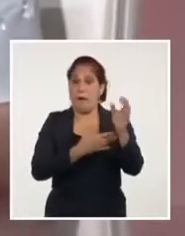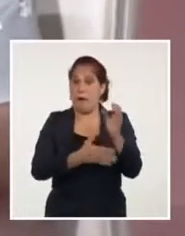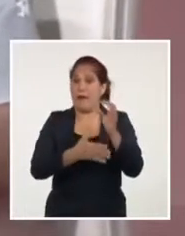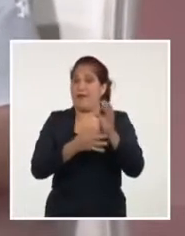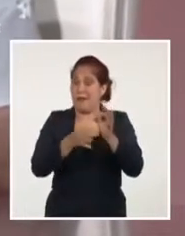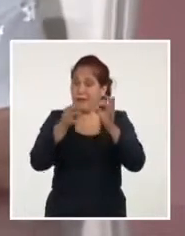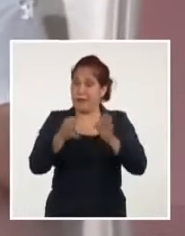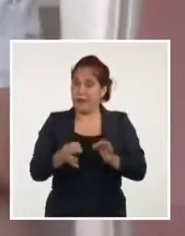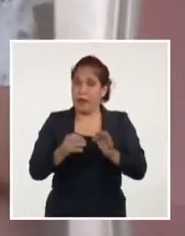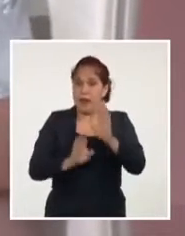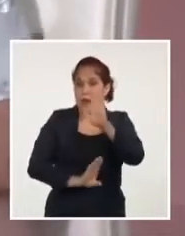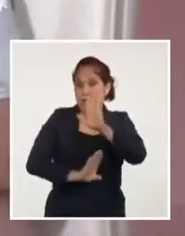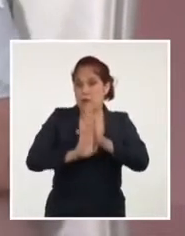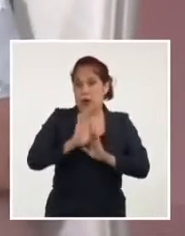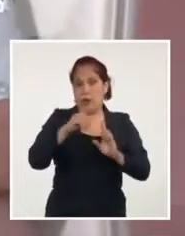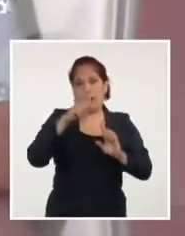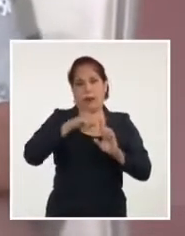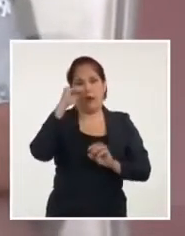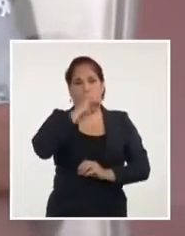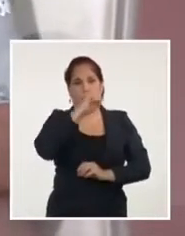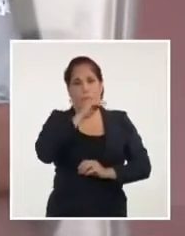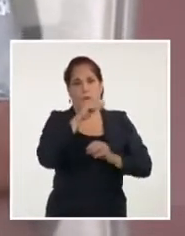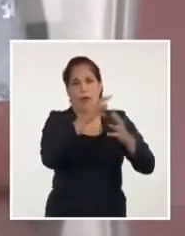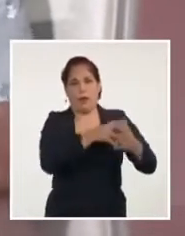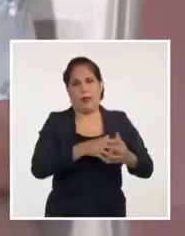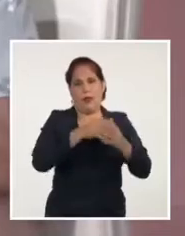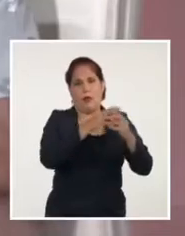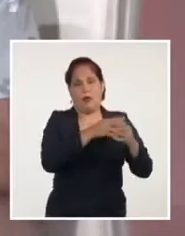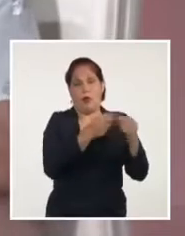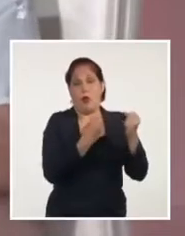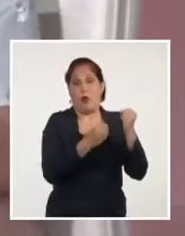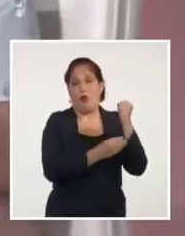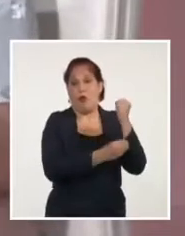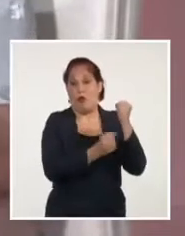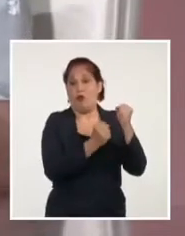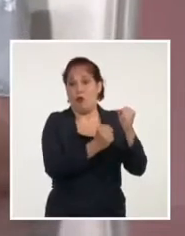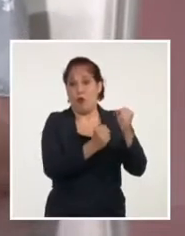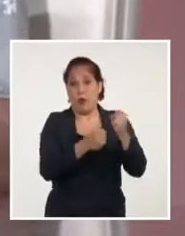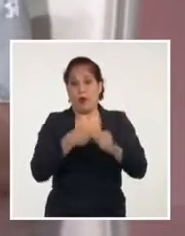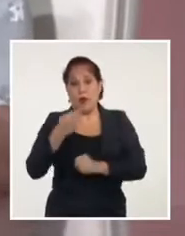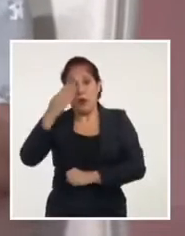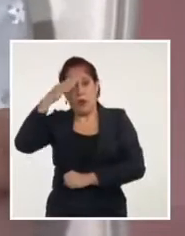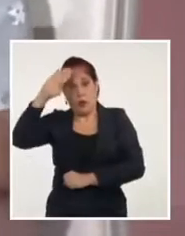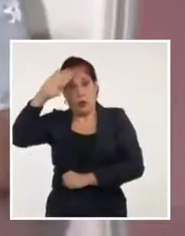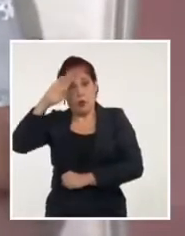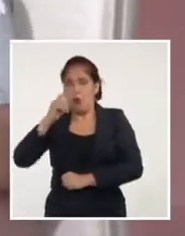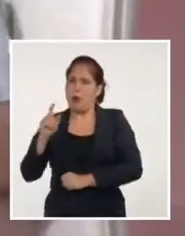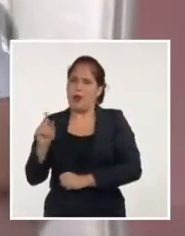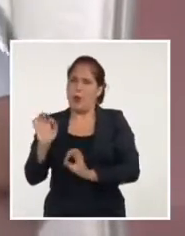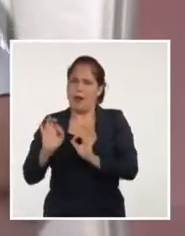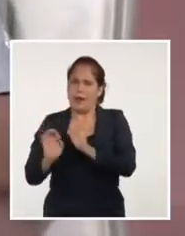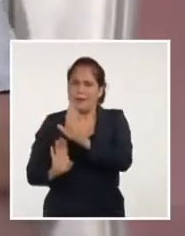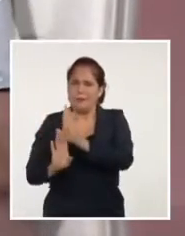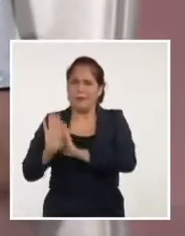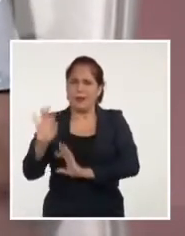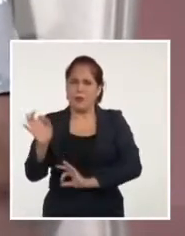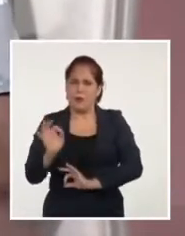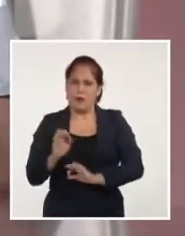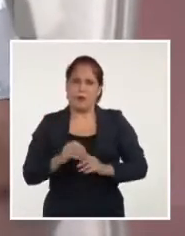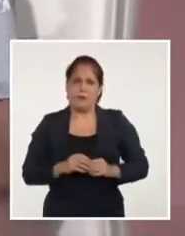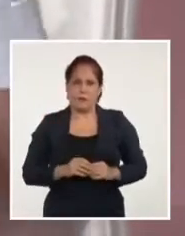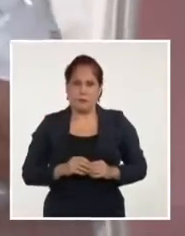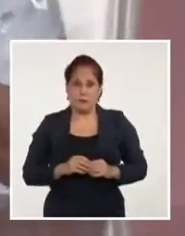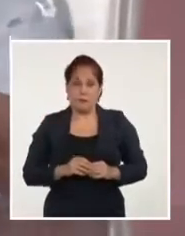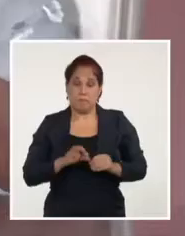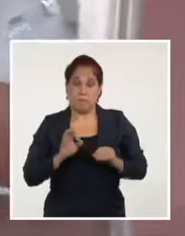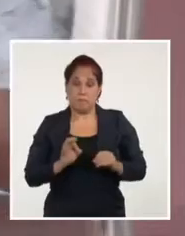alto desarrollo que aquí la colega Rosamira nos ha explicado muy bien, tecnológico, que tiene bondades pero también tiene perversidades. Y que en el